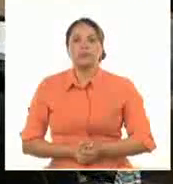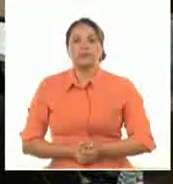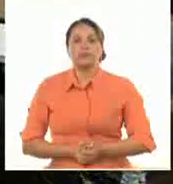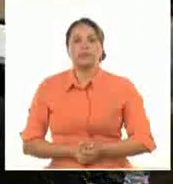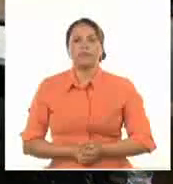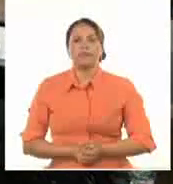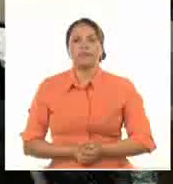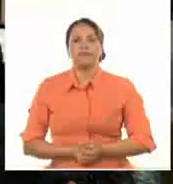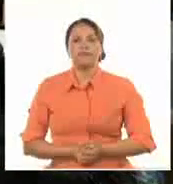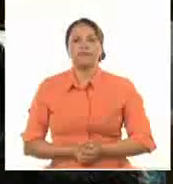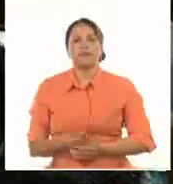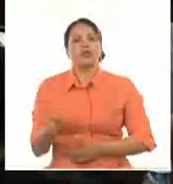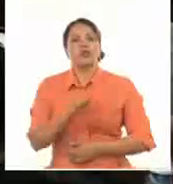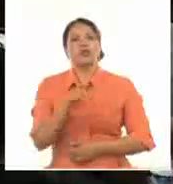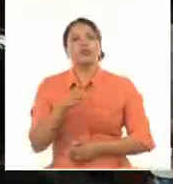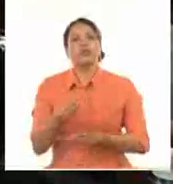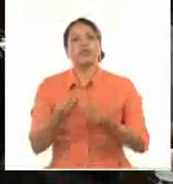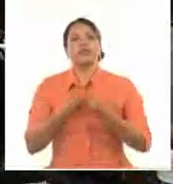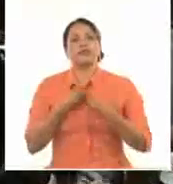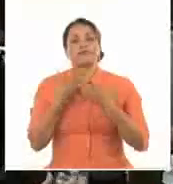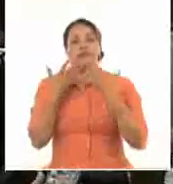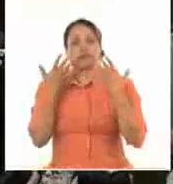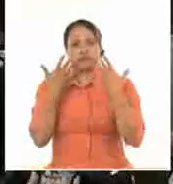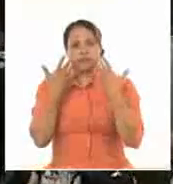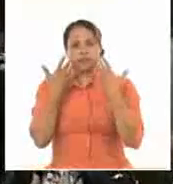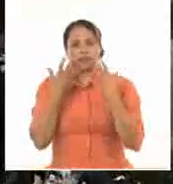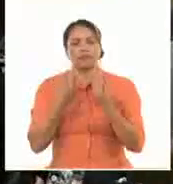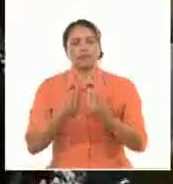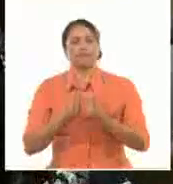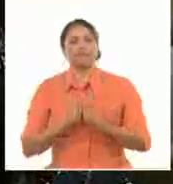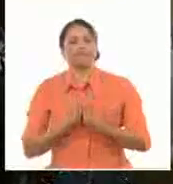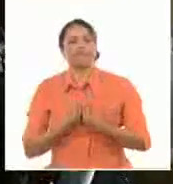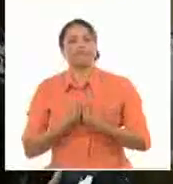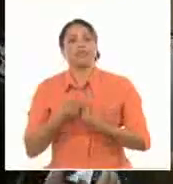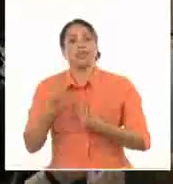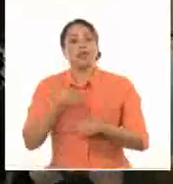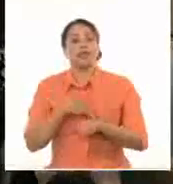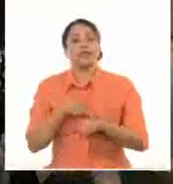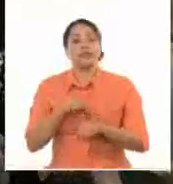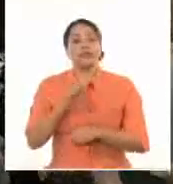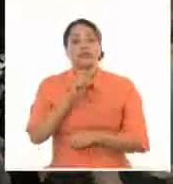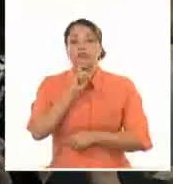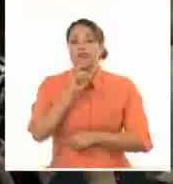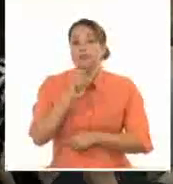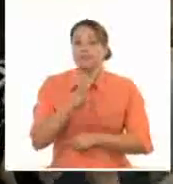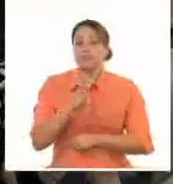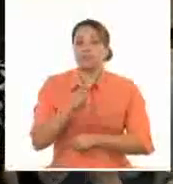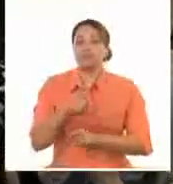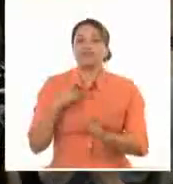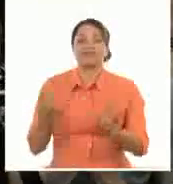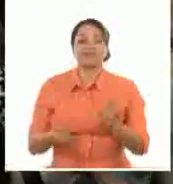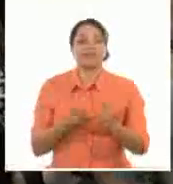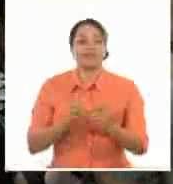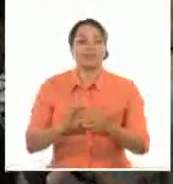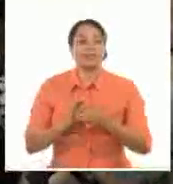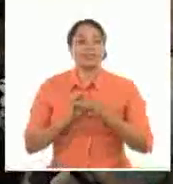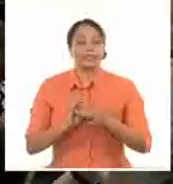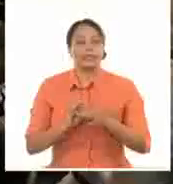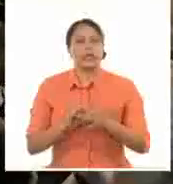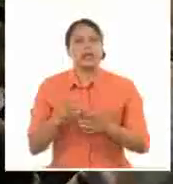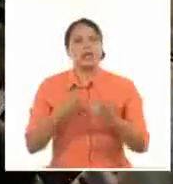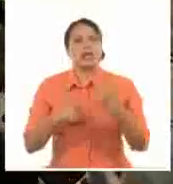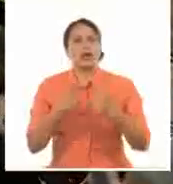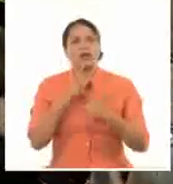Ustedes crean felicidad como se lo han propuesto. Incluso en estos tiempos difíciles y desafiantes, cuando el